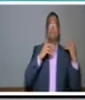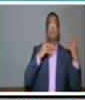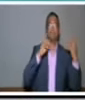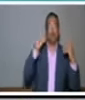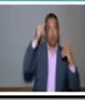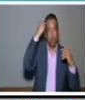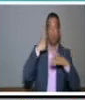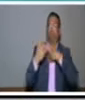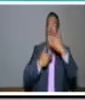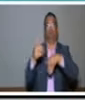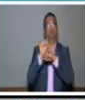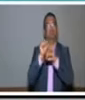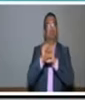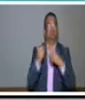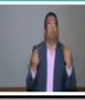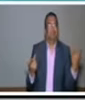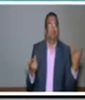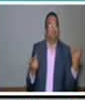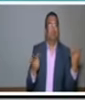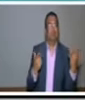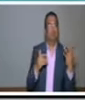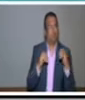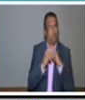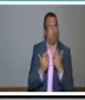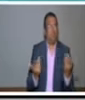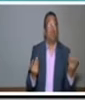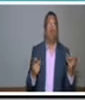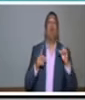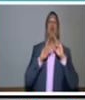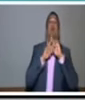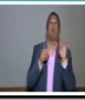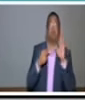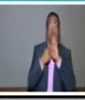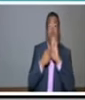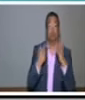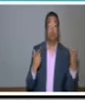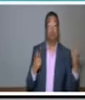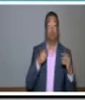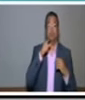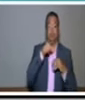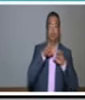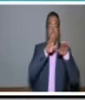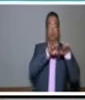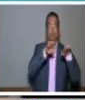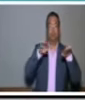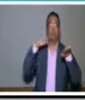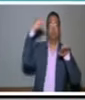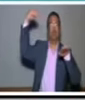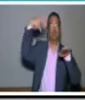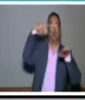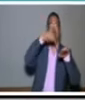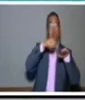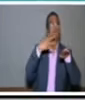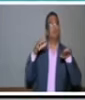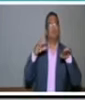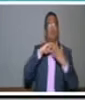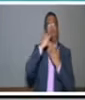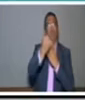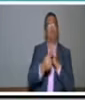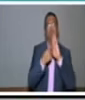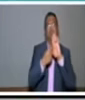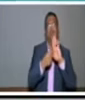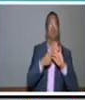indispensable para la generación de actividad privada. En el caso particular de energía fotovoltaica, nosotros tenemos el proyecto emblemático